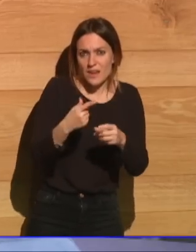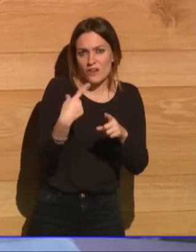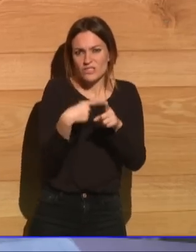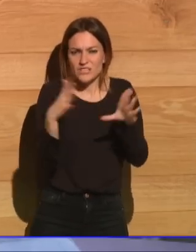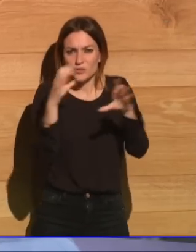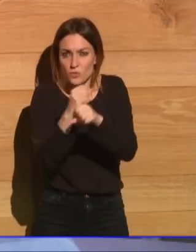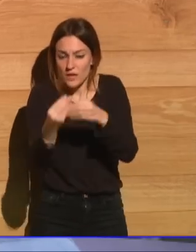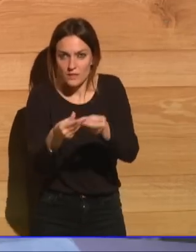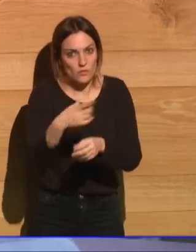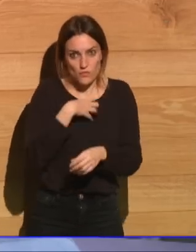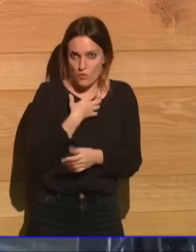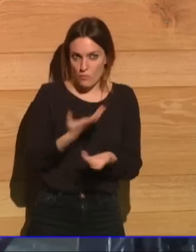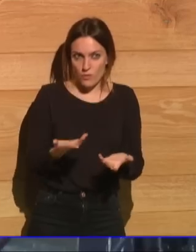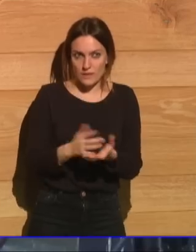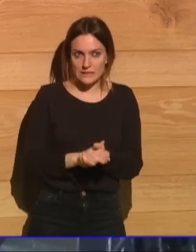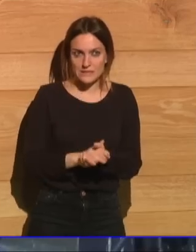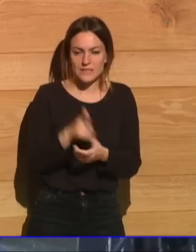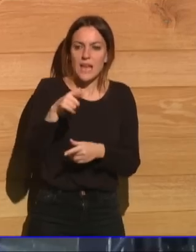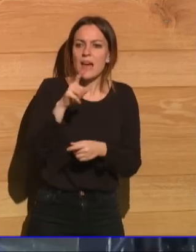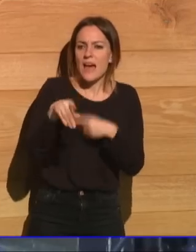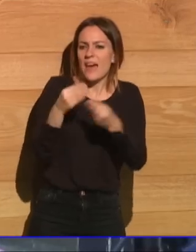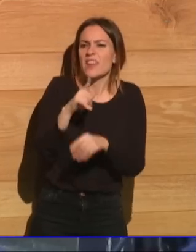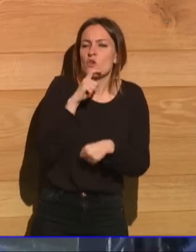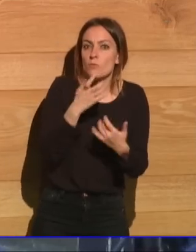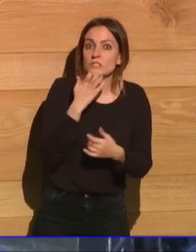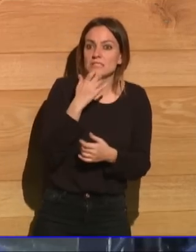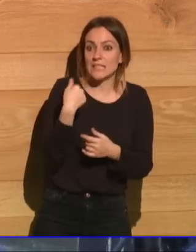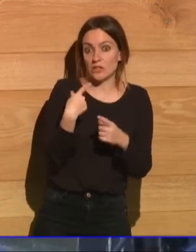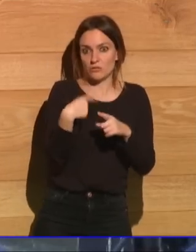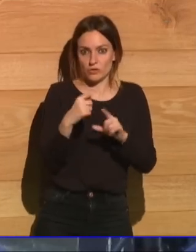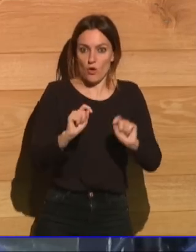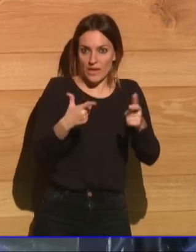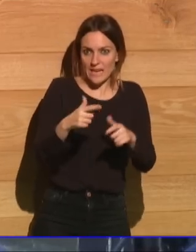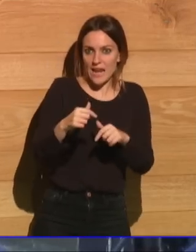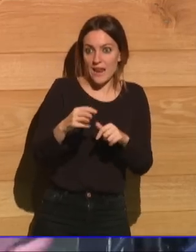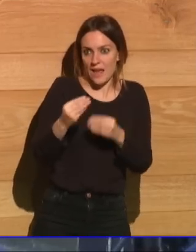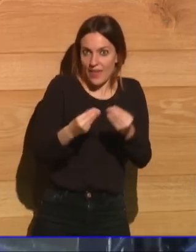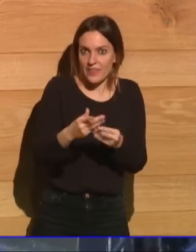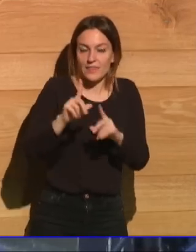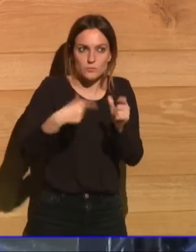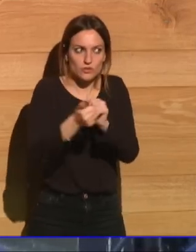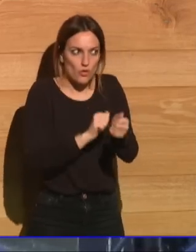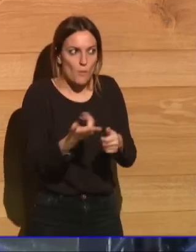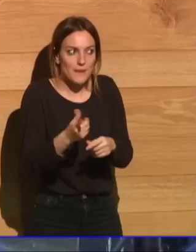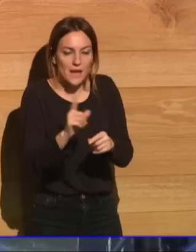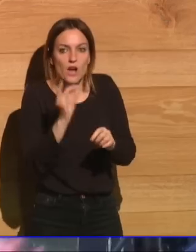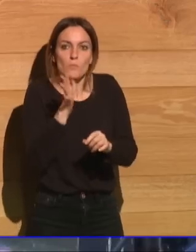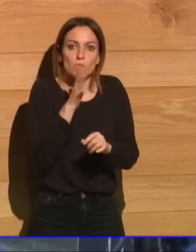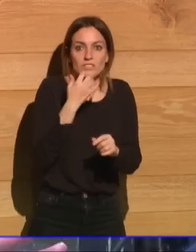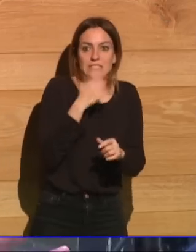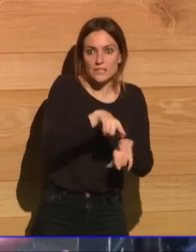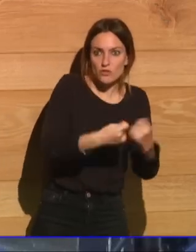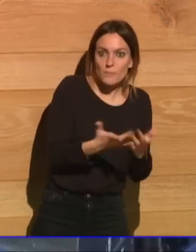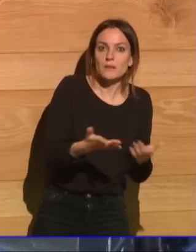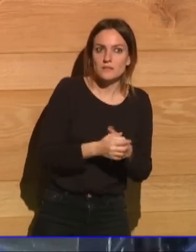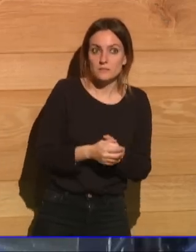máscara. ¿Y eso cómo se hacía? el Porque, talonaje. ¿y si te cargas el original? O sea, se coge una copia y se empieza con eso, ¿no? A trabajar. Porque ¿y si te cargas el original? No, hombre, O sea, ¿cómo se el hacía?